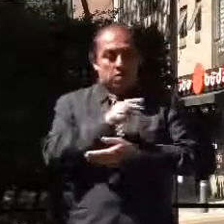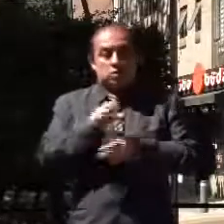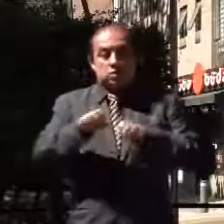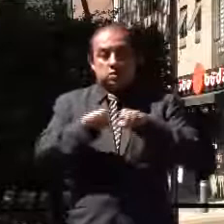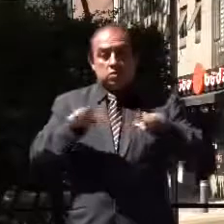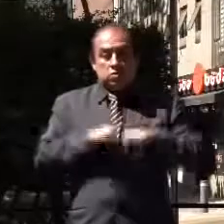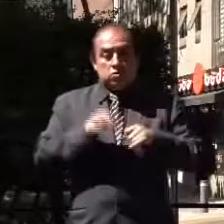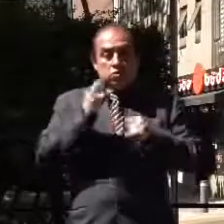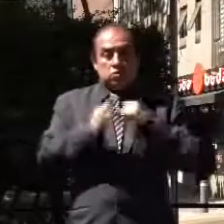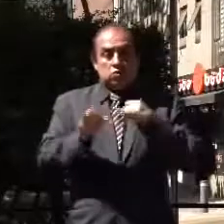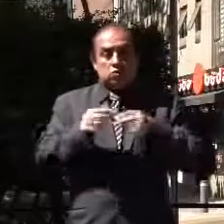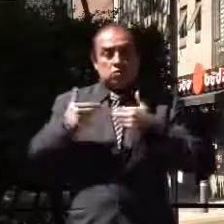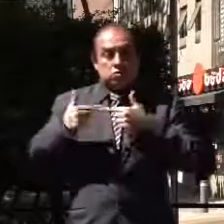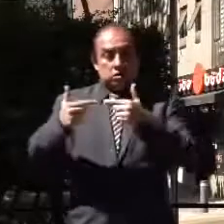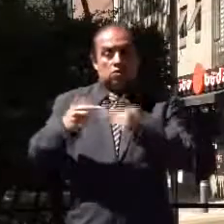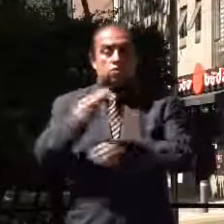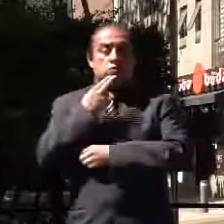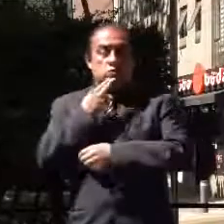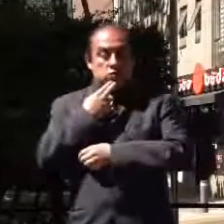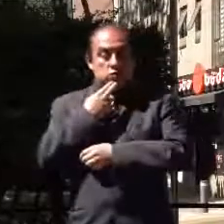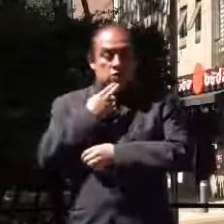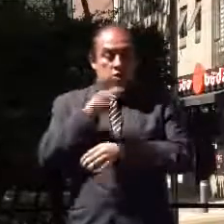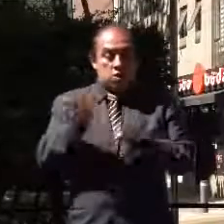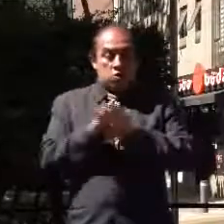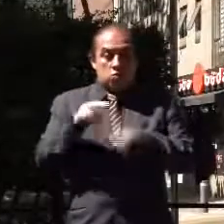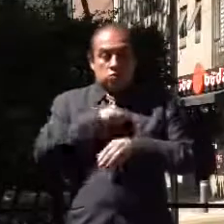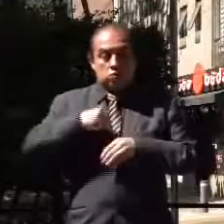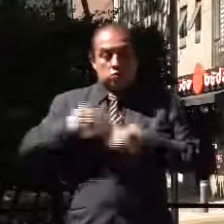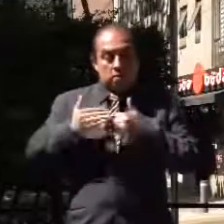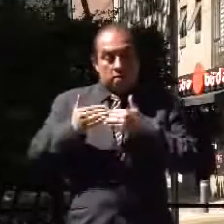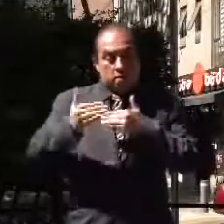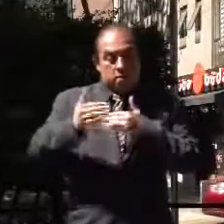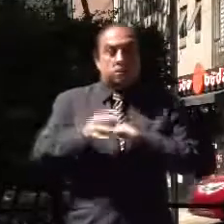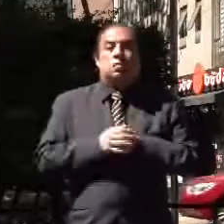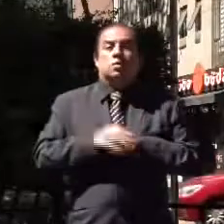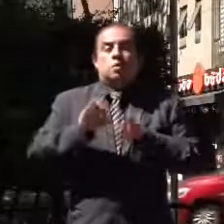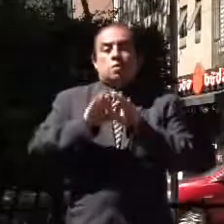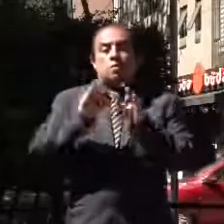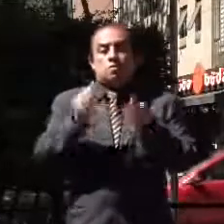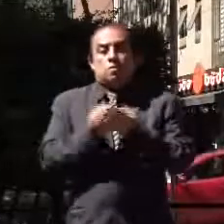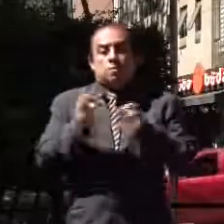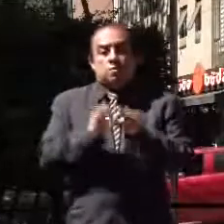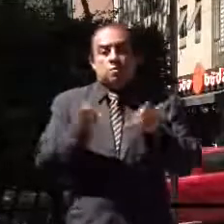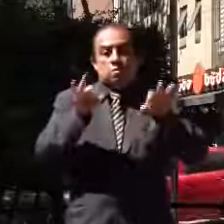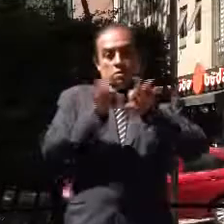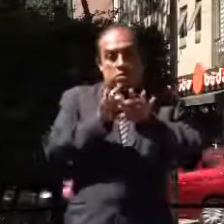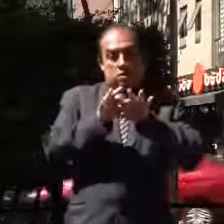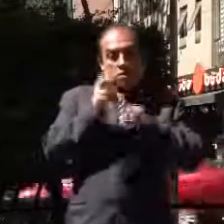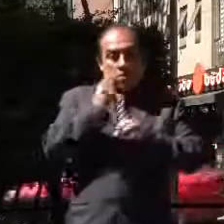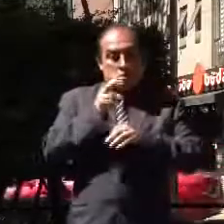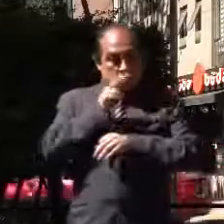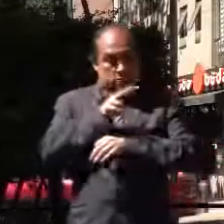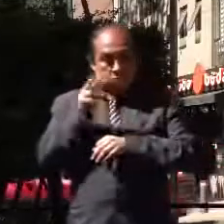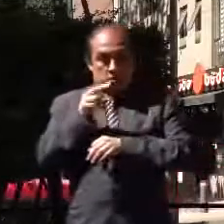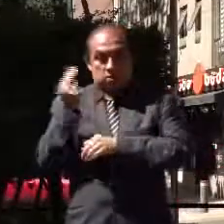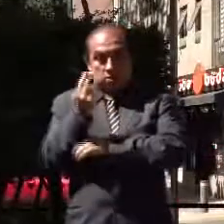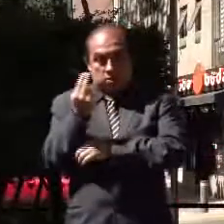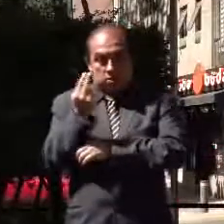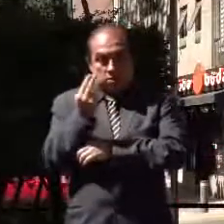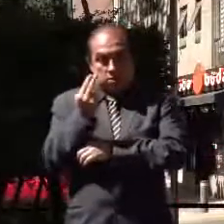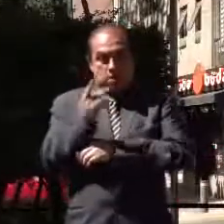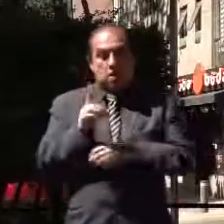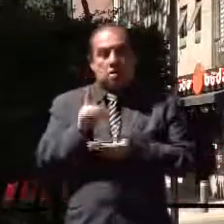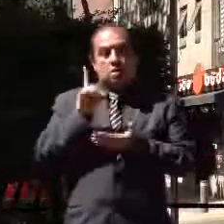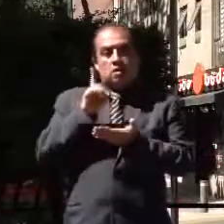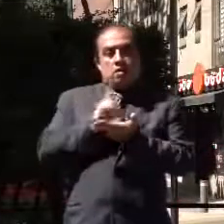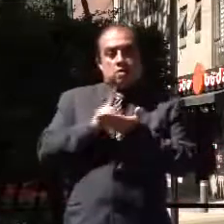están utilizando y cómo pues vamos avanzando de manera muy importante, y esto se refleja necesariamente en el derecho